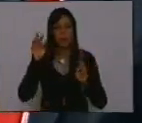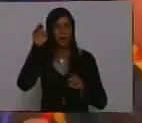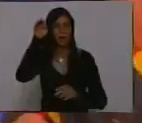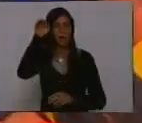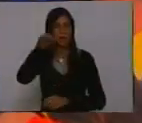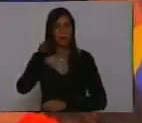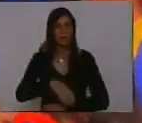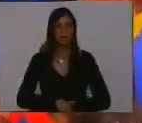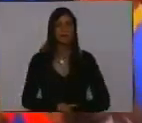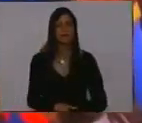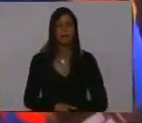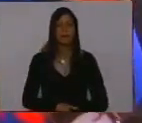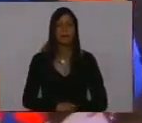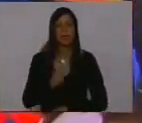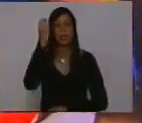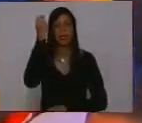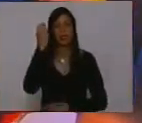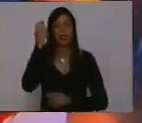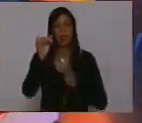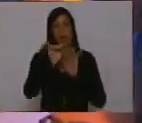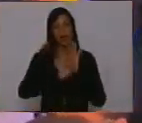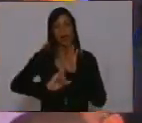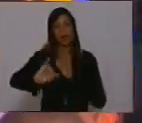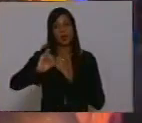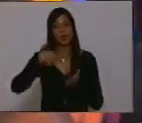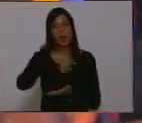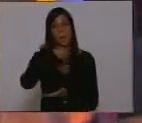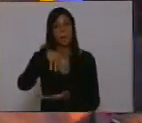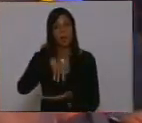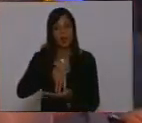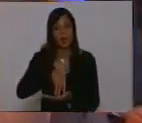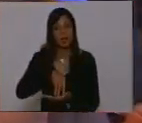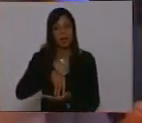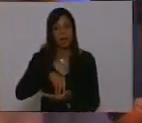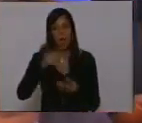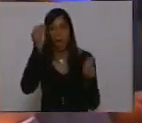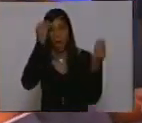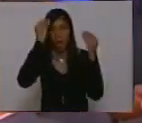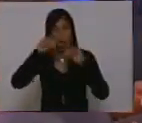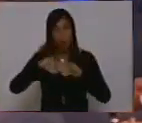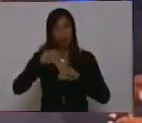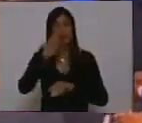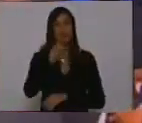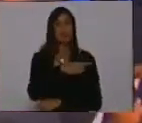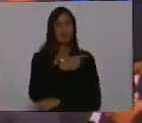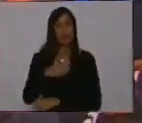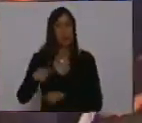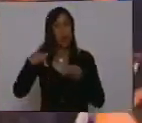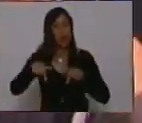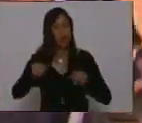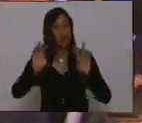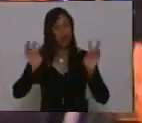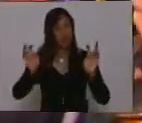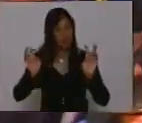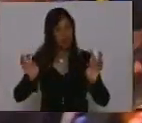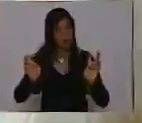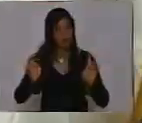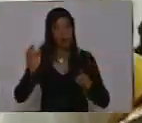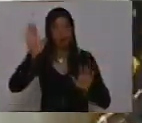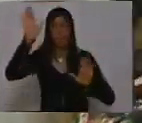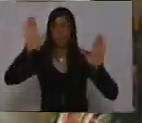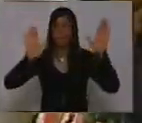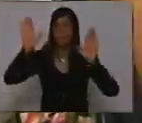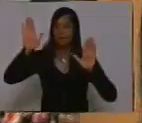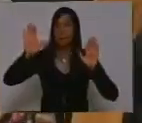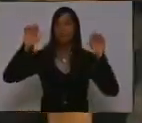Amoroso. Las y los constituyentes y el pueblo de Miranda, que esté de acuerdo con aprobar el orden del día leído por secretaría, que lo haga con la señal de